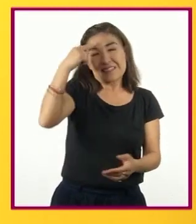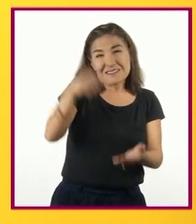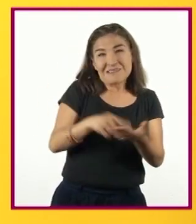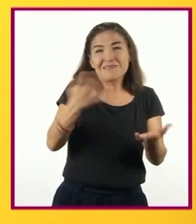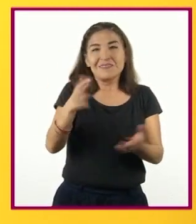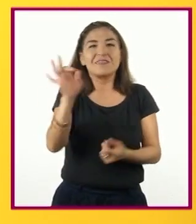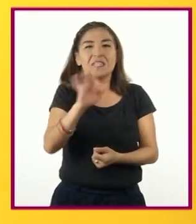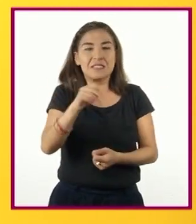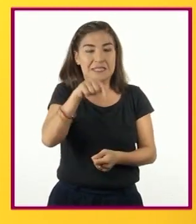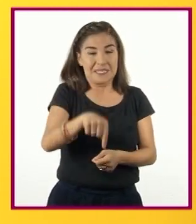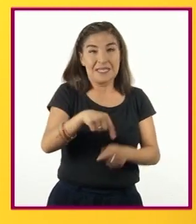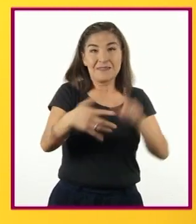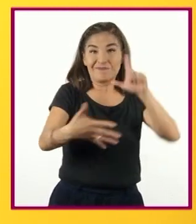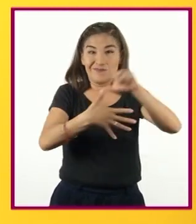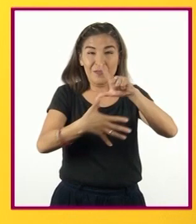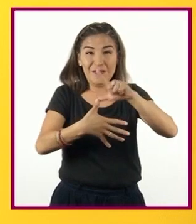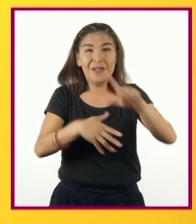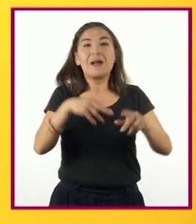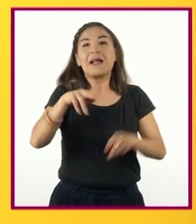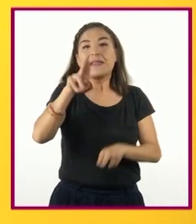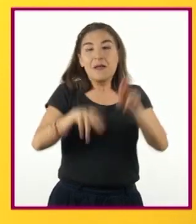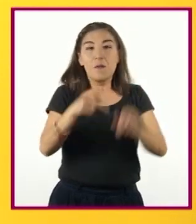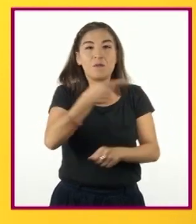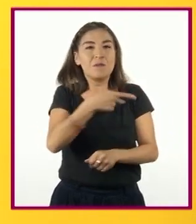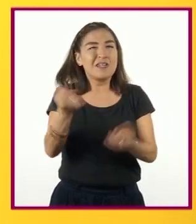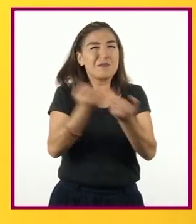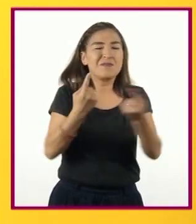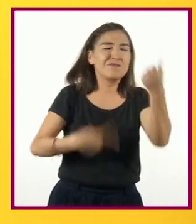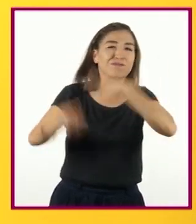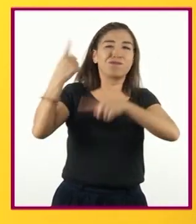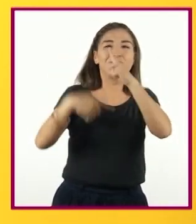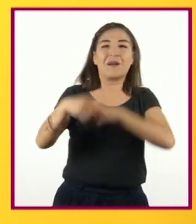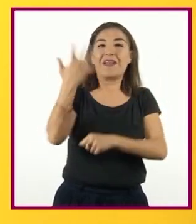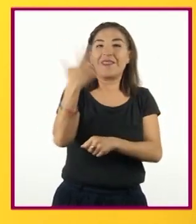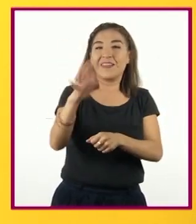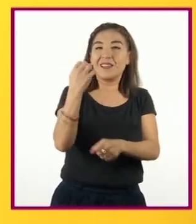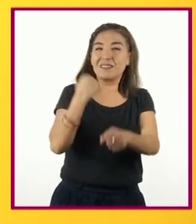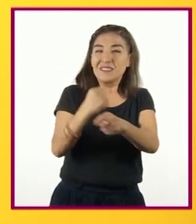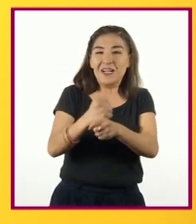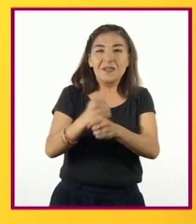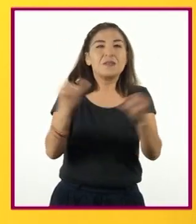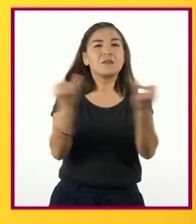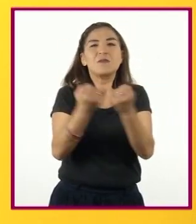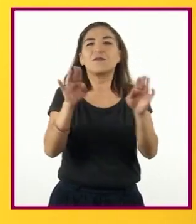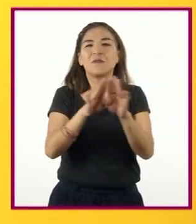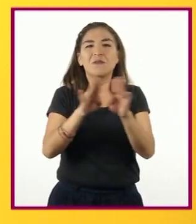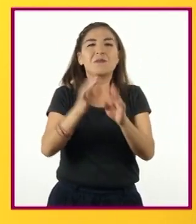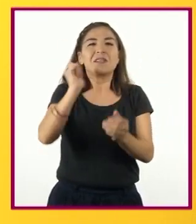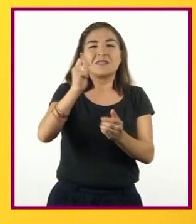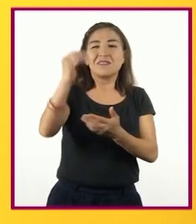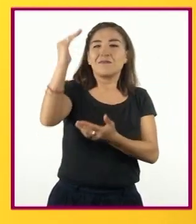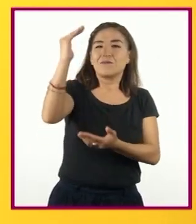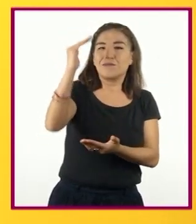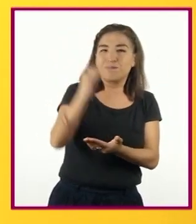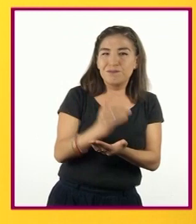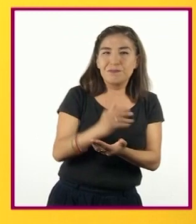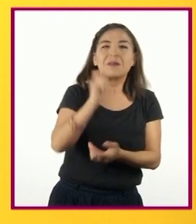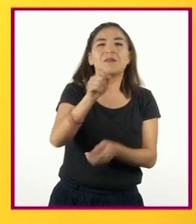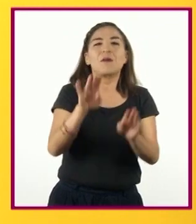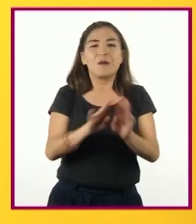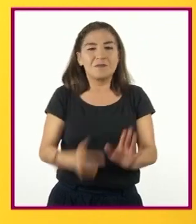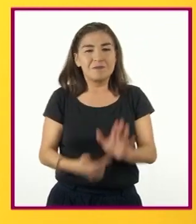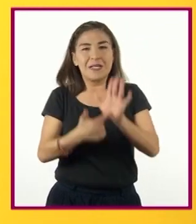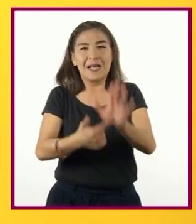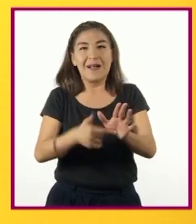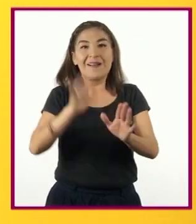de pobreza en Latinoamérica volverán a ser como hace 10 años, presentándose un retroceso respecto a los